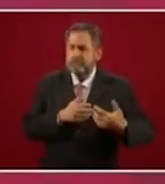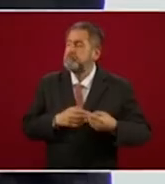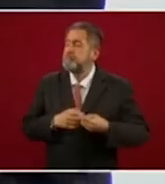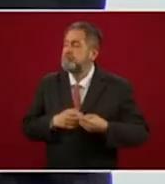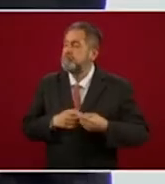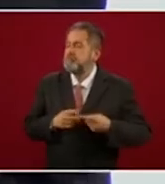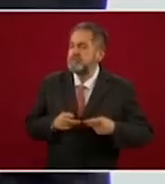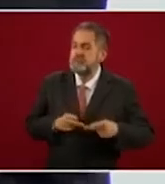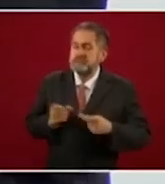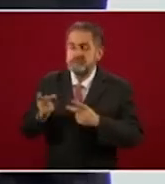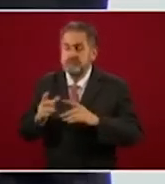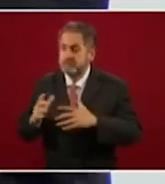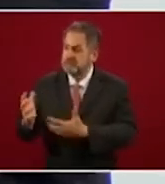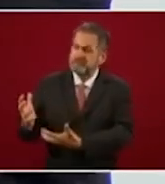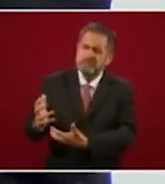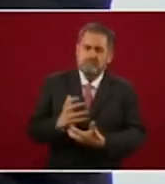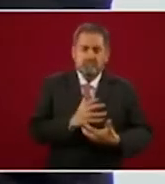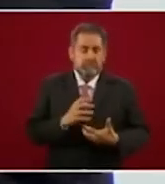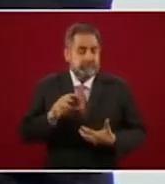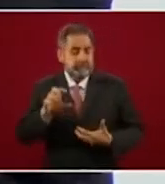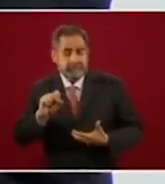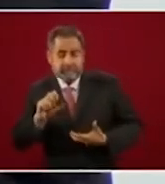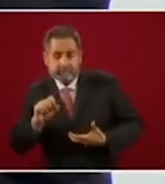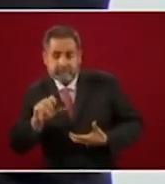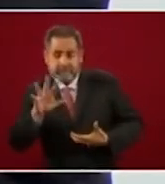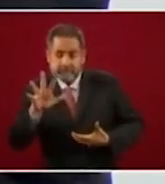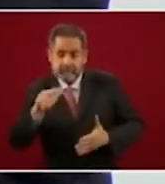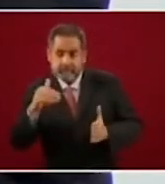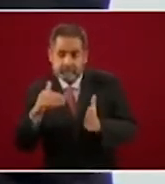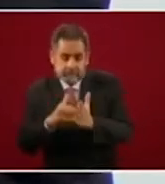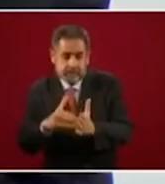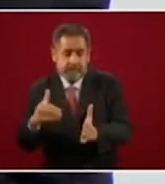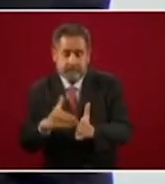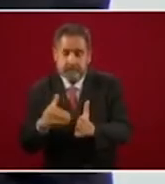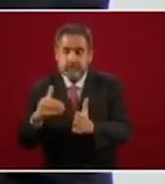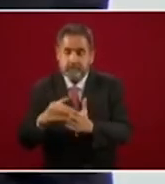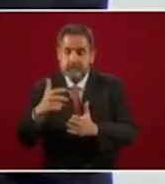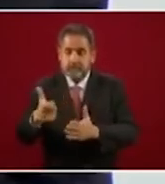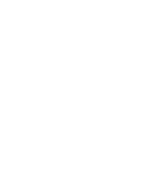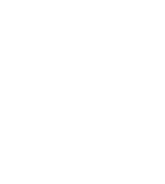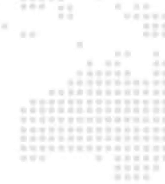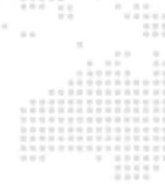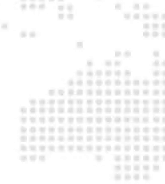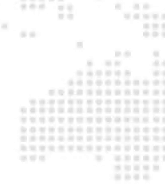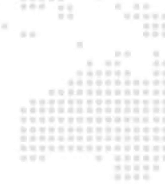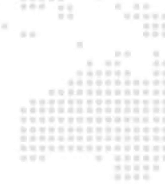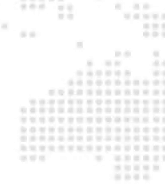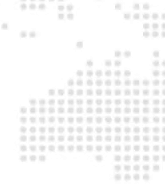vendían 65,000 millones de pesos al gobierno.